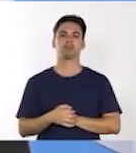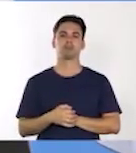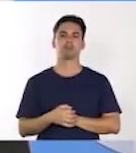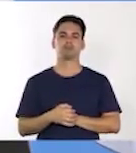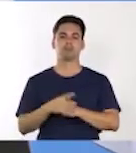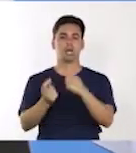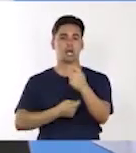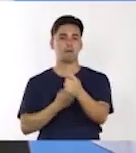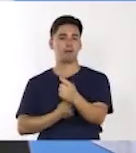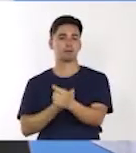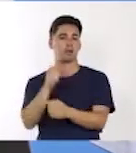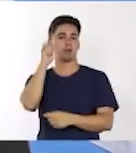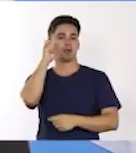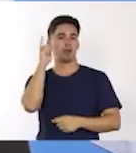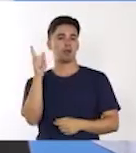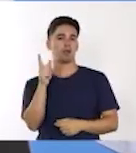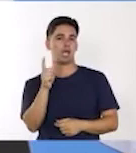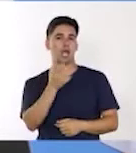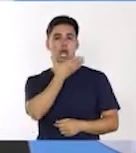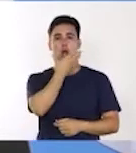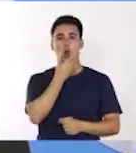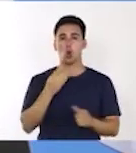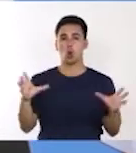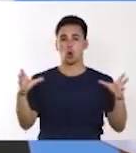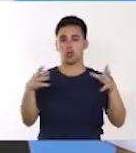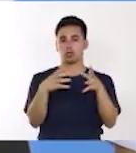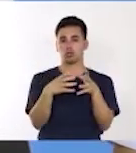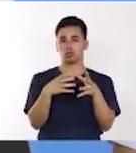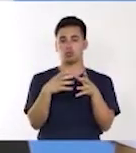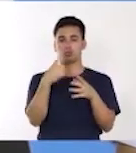económico del país,